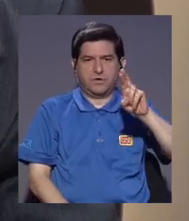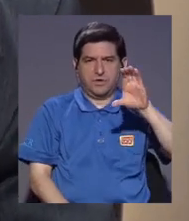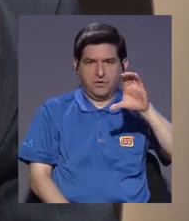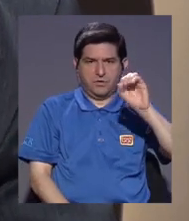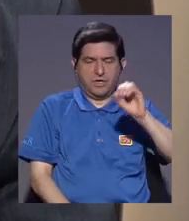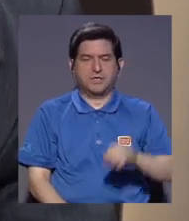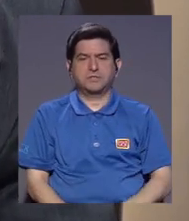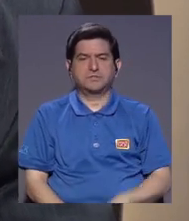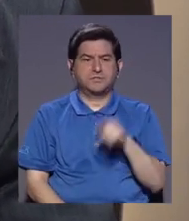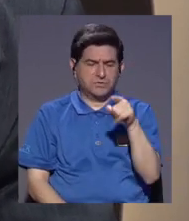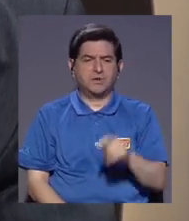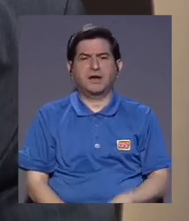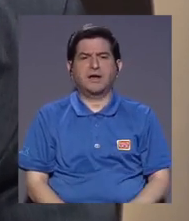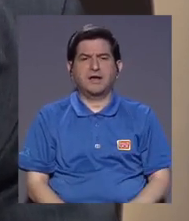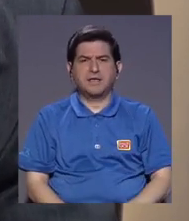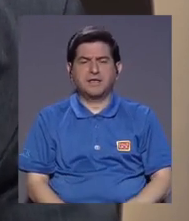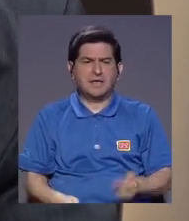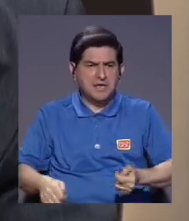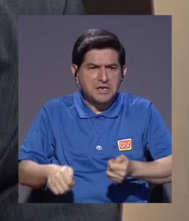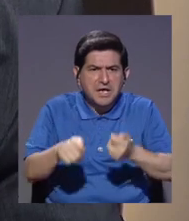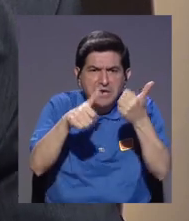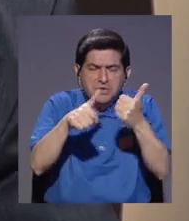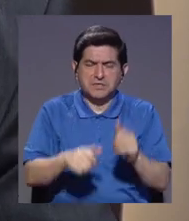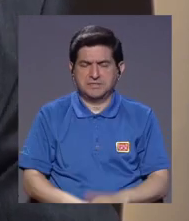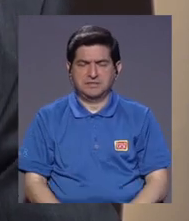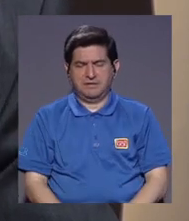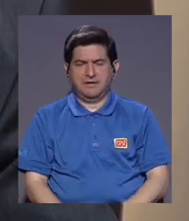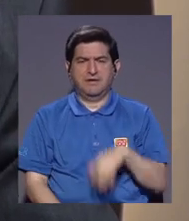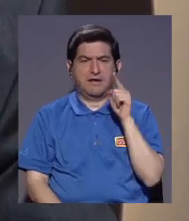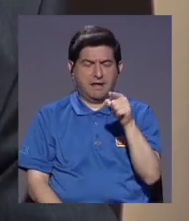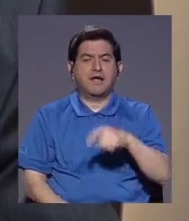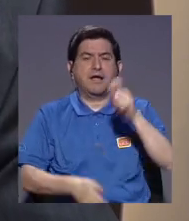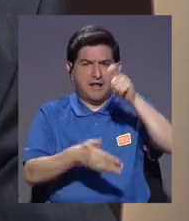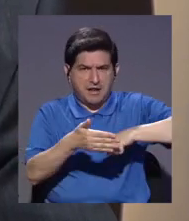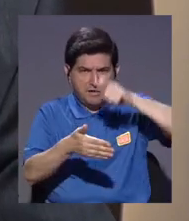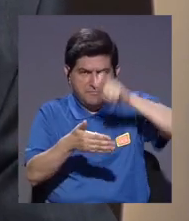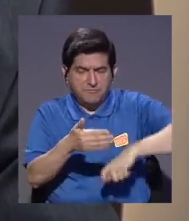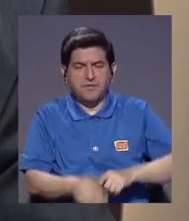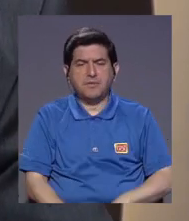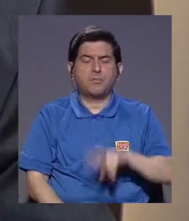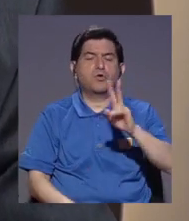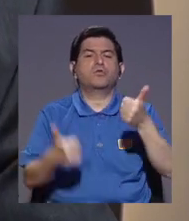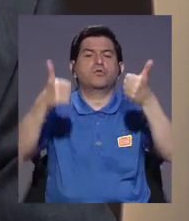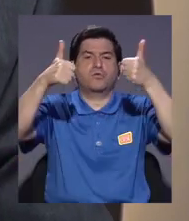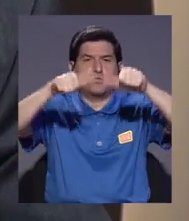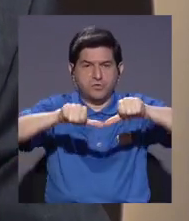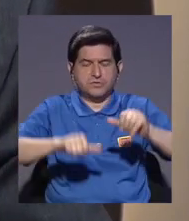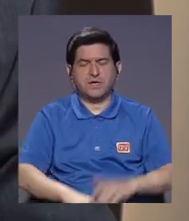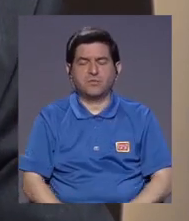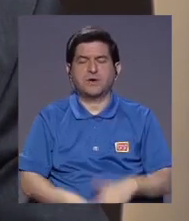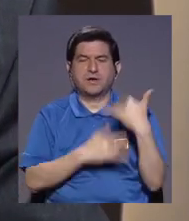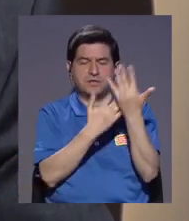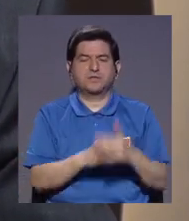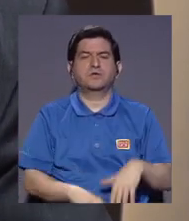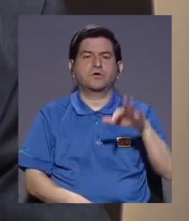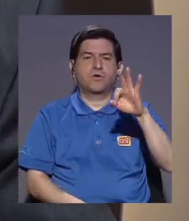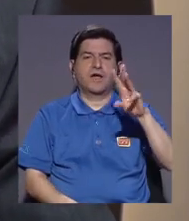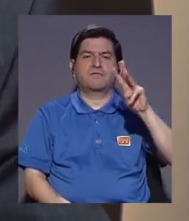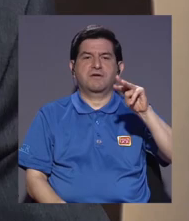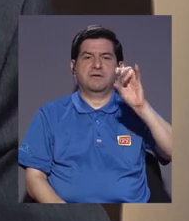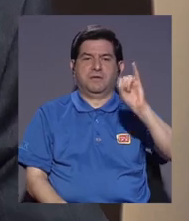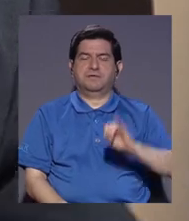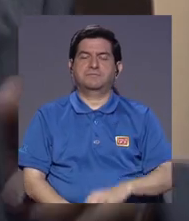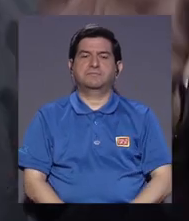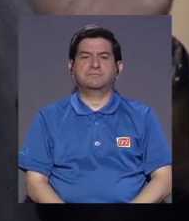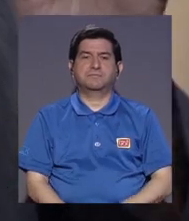los sacar a y caja del país firmó dos convenios de stand by con el fondo monetario